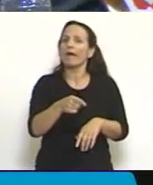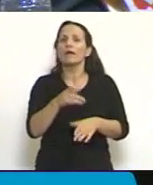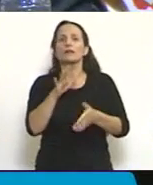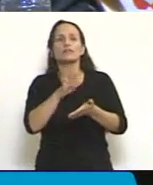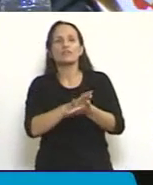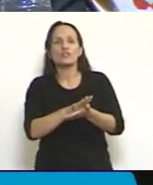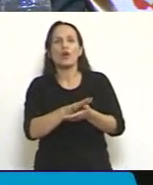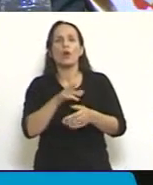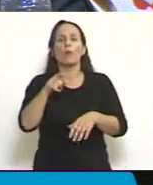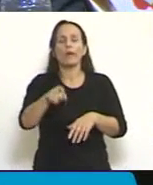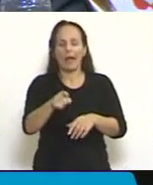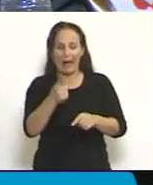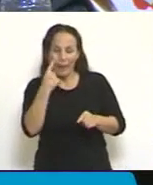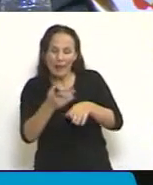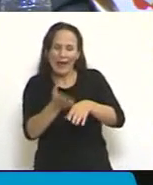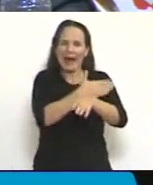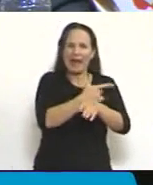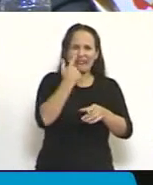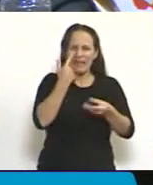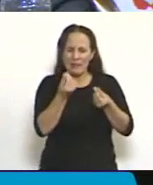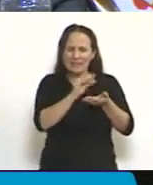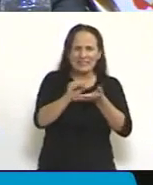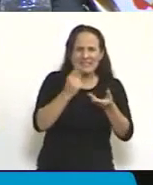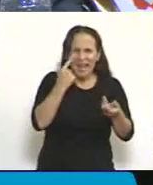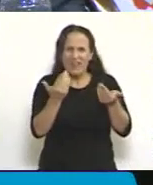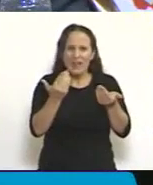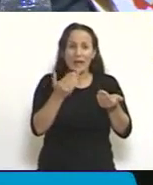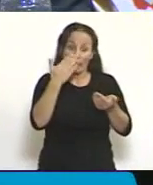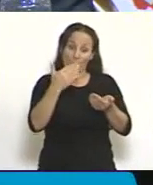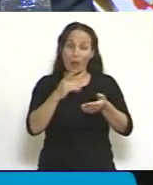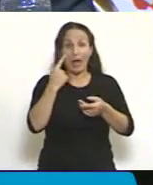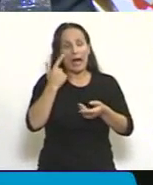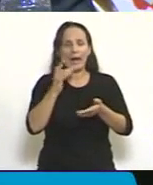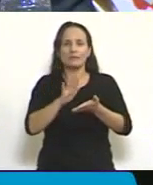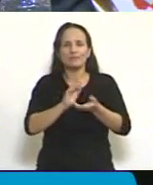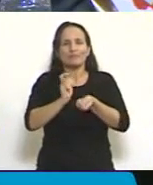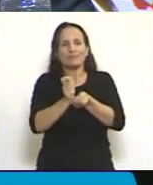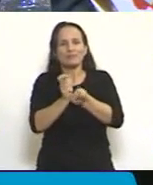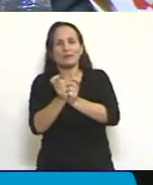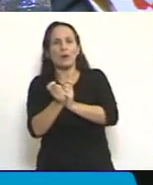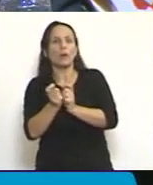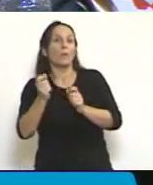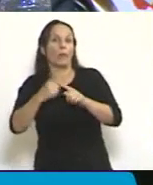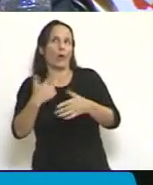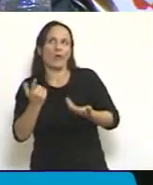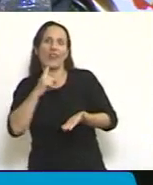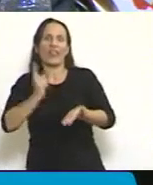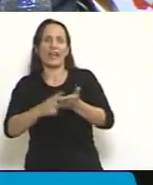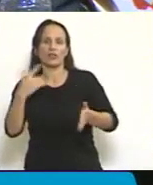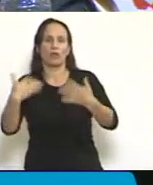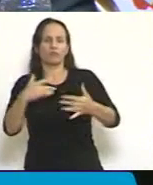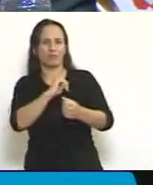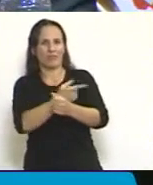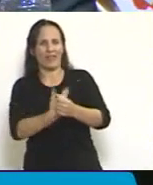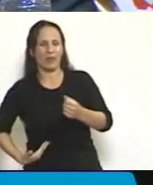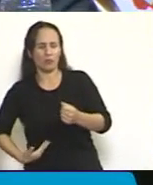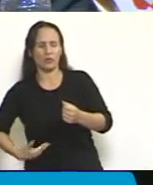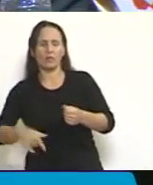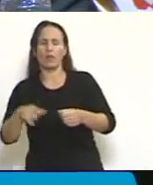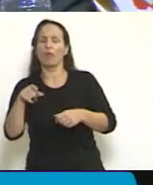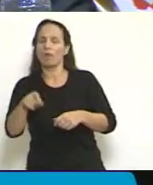no corrigió un proyecto que claramente estaba basado en premisas falsas. Y no es que